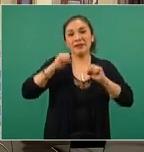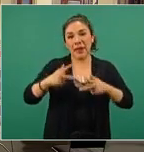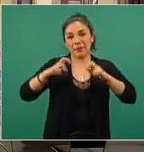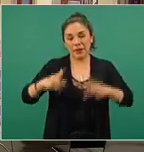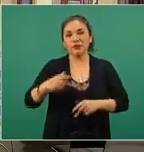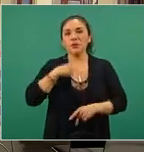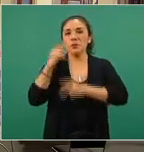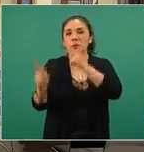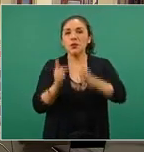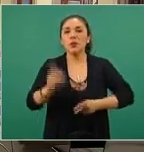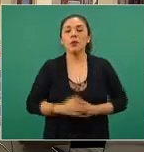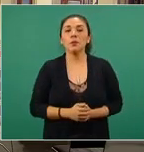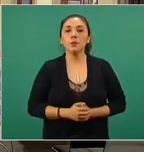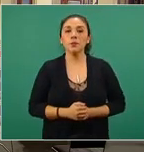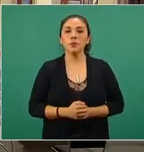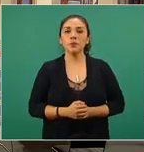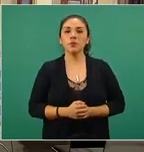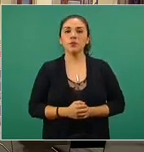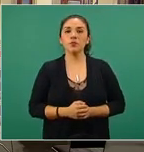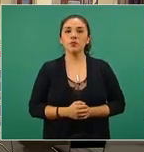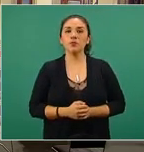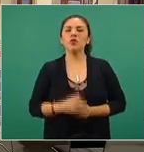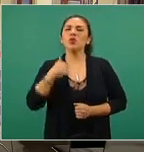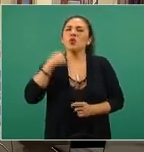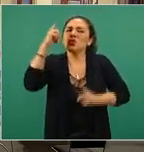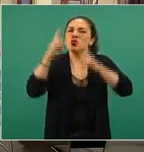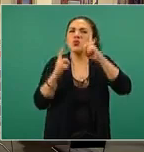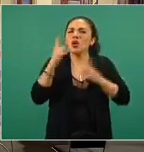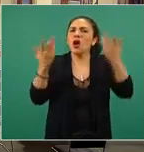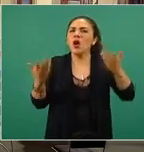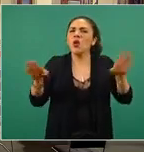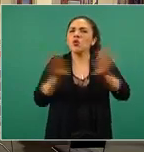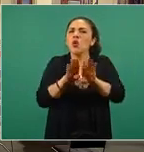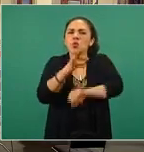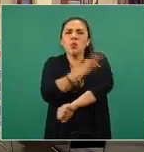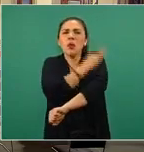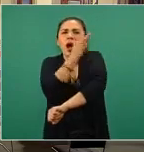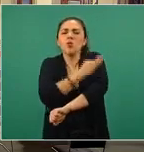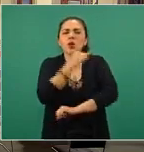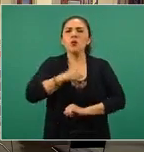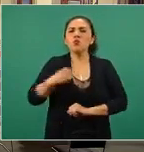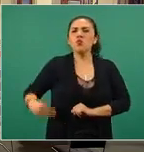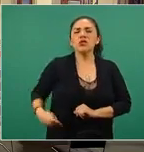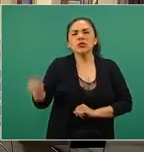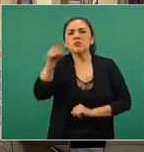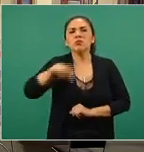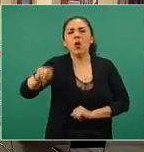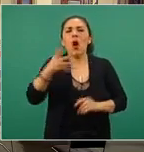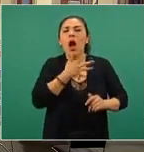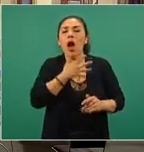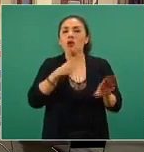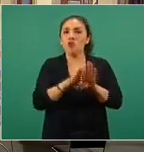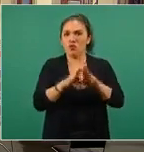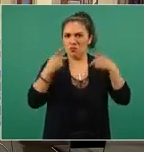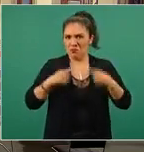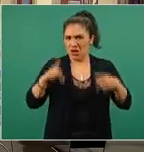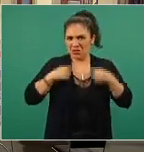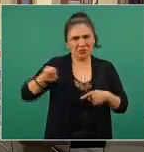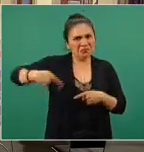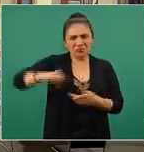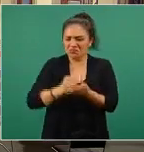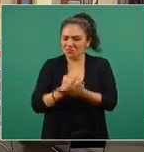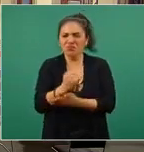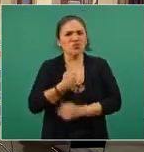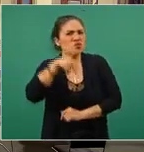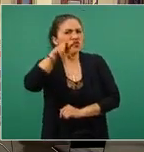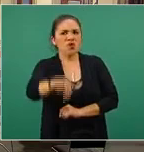Chiapas. Un poco la duda de cómo se ha llevado la vacunación en los municipios en donde abiertamente la población de los municipios